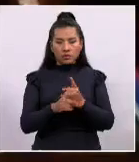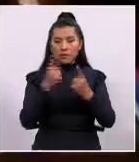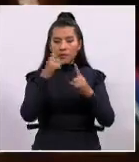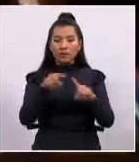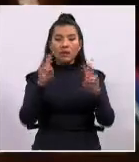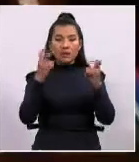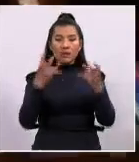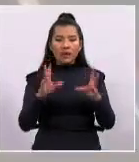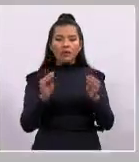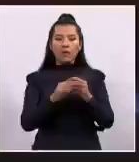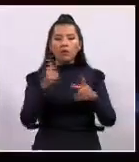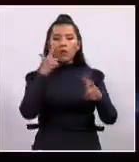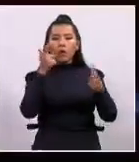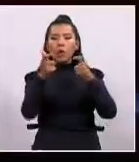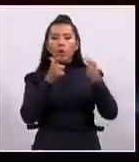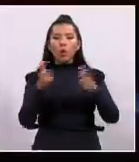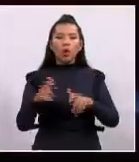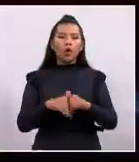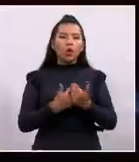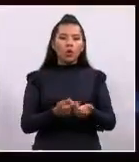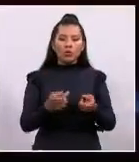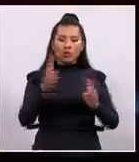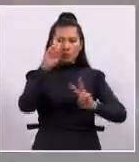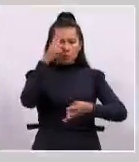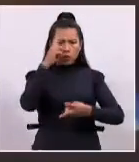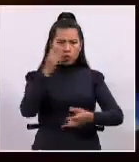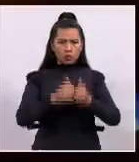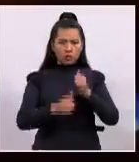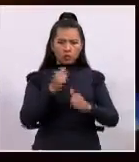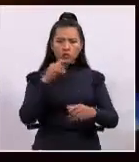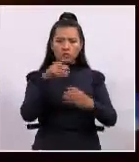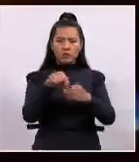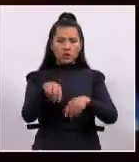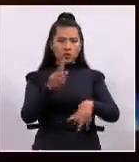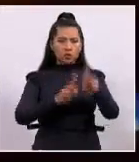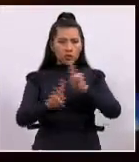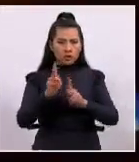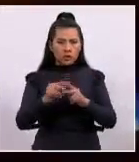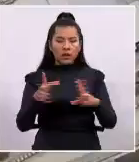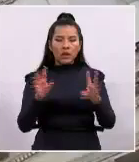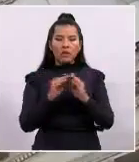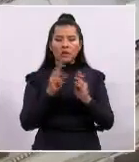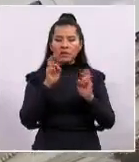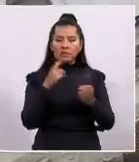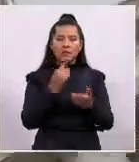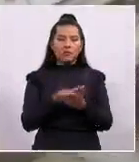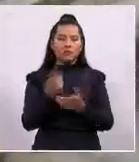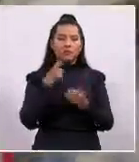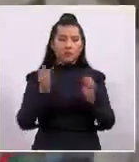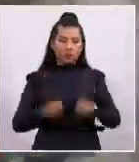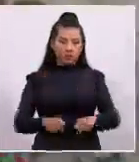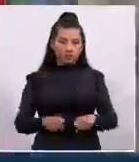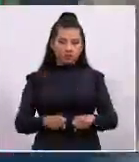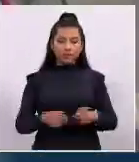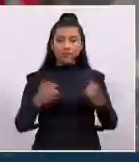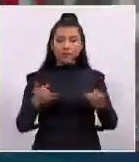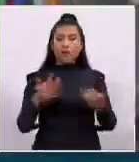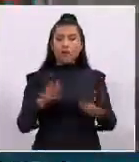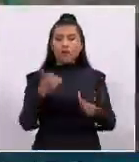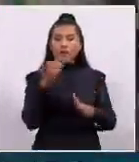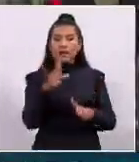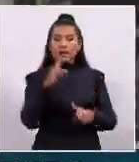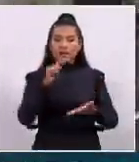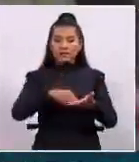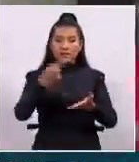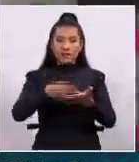de tratar de controlar el efecto del virus sobre la población, acciones importantes de supresión de gasto. En esta 15ª jornada monetaria se